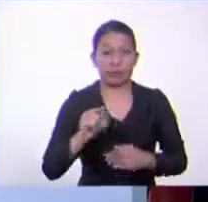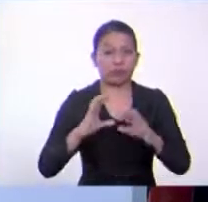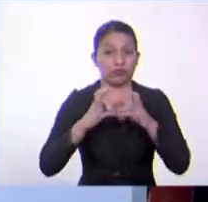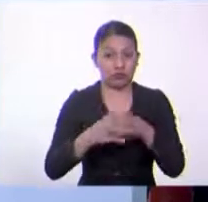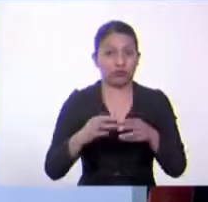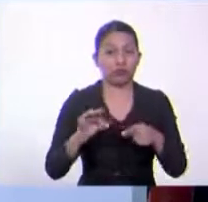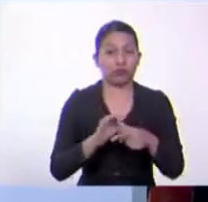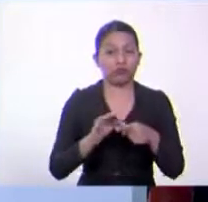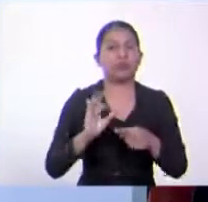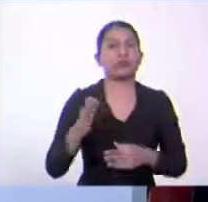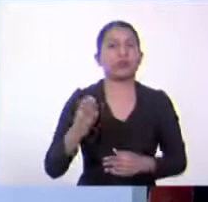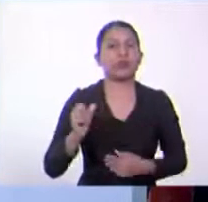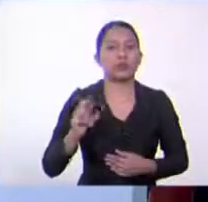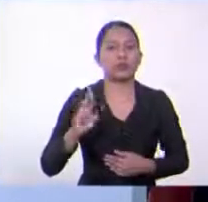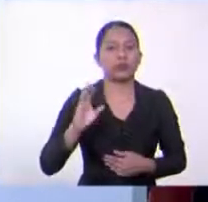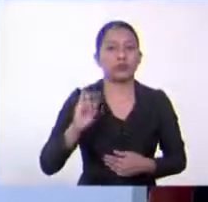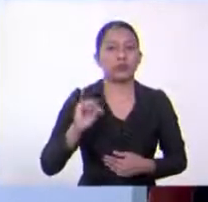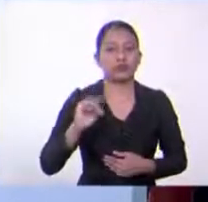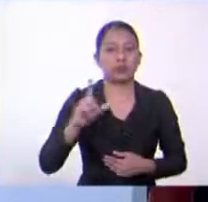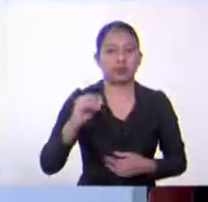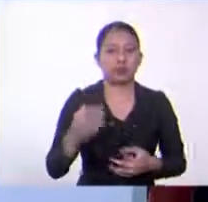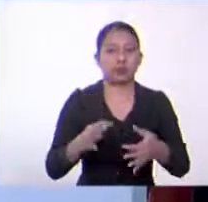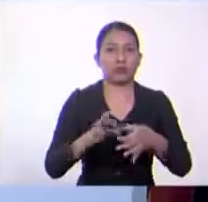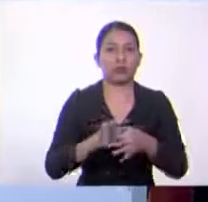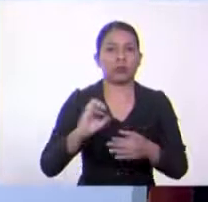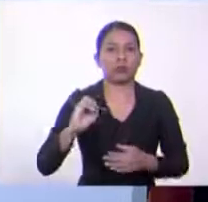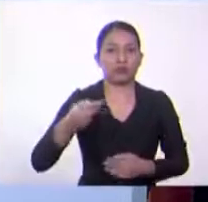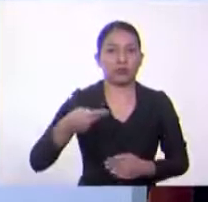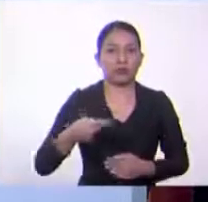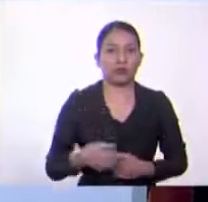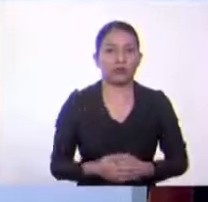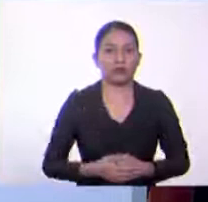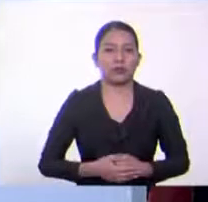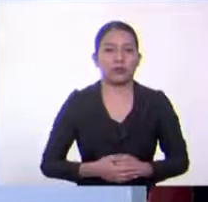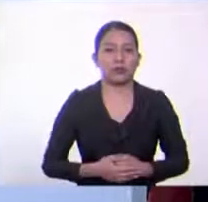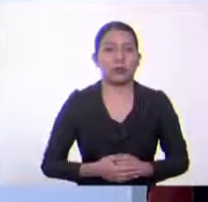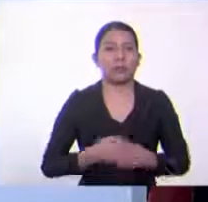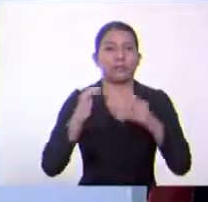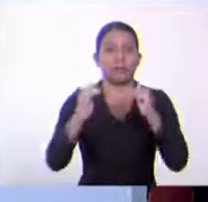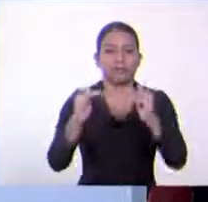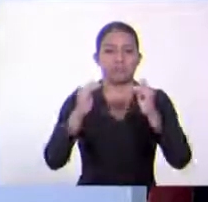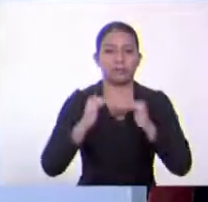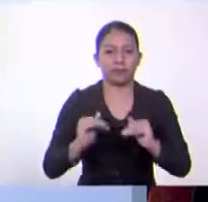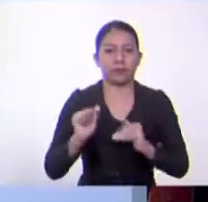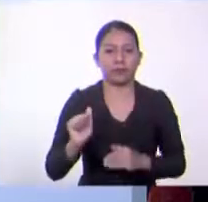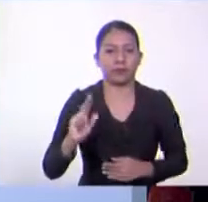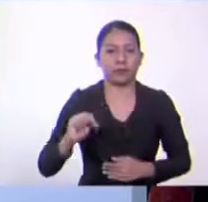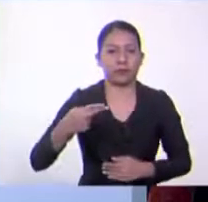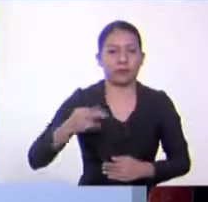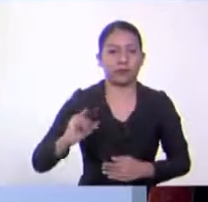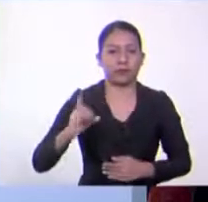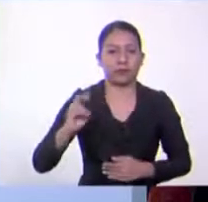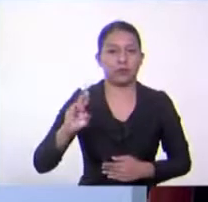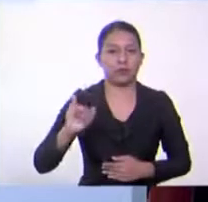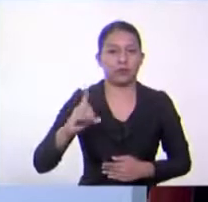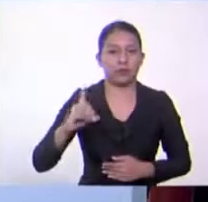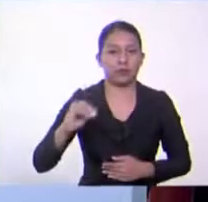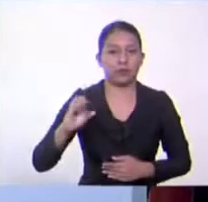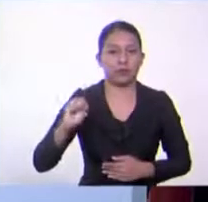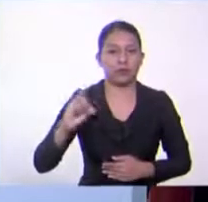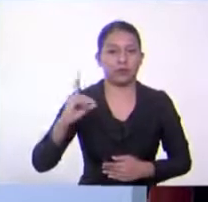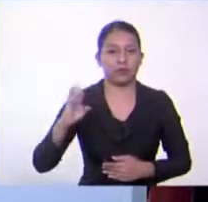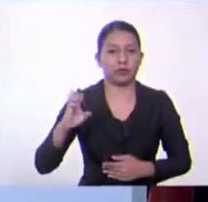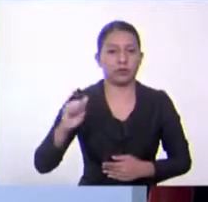el carbonilo unido al OH. Luego tenemos los anhídridos de ácido,